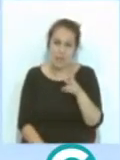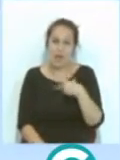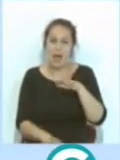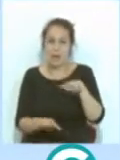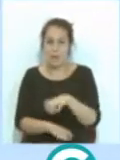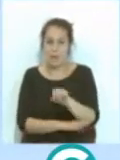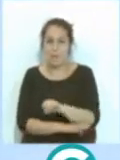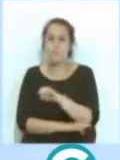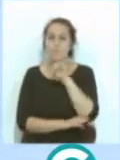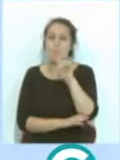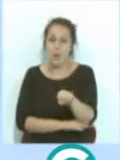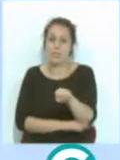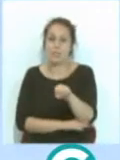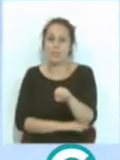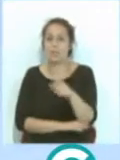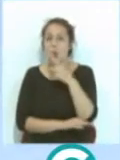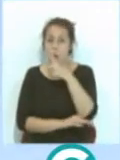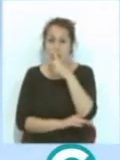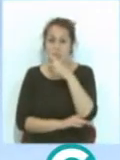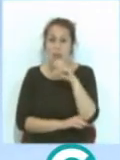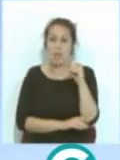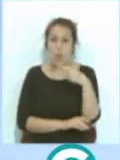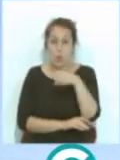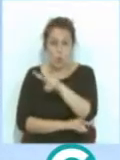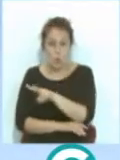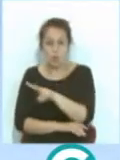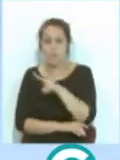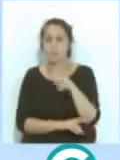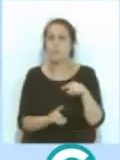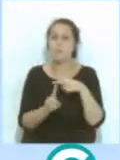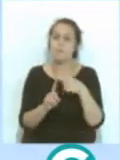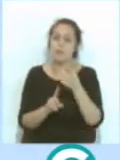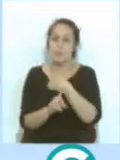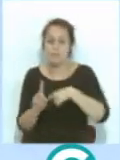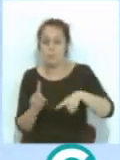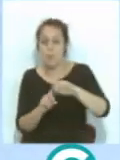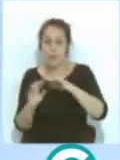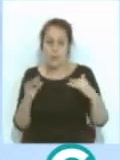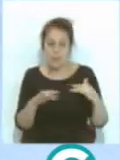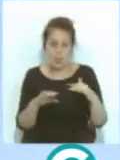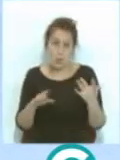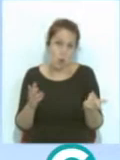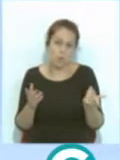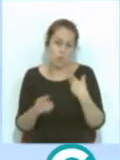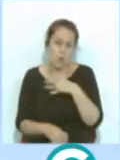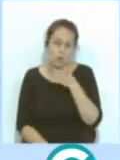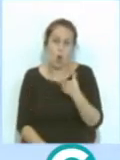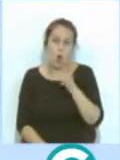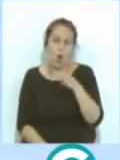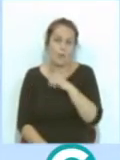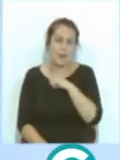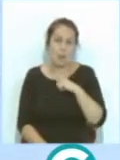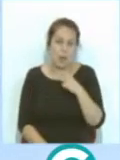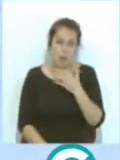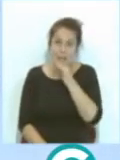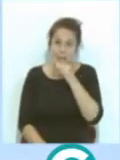Cádiz ganó allá en el Alcoraz 0-2. Tiene el partido de vuelta, por eso no está definido todavía el gol particular, pero con el Eibar y el